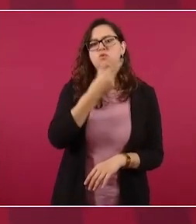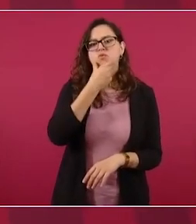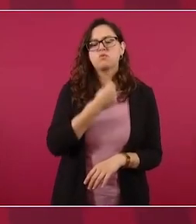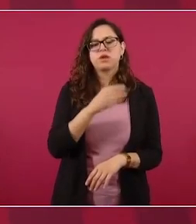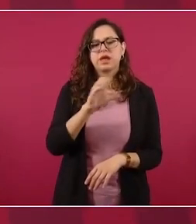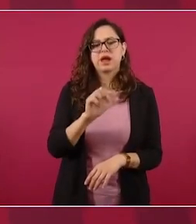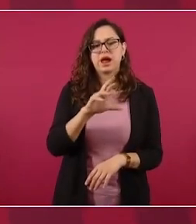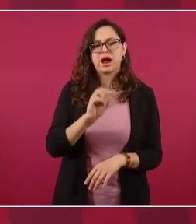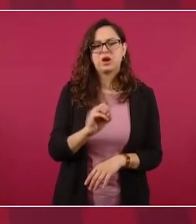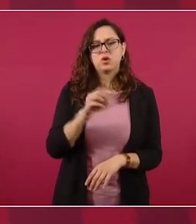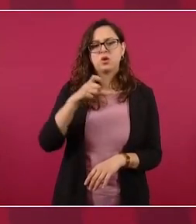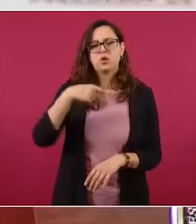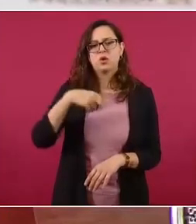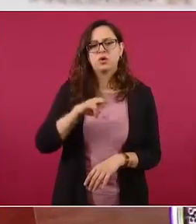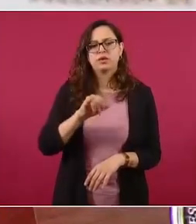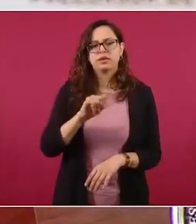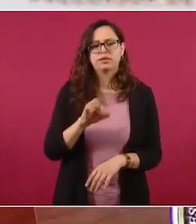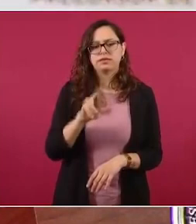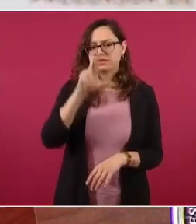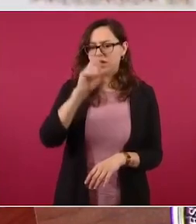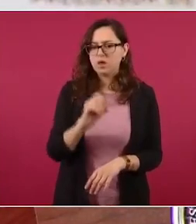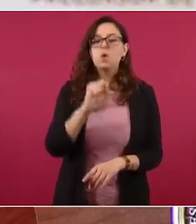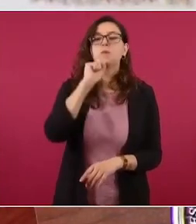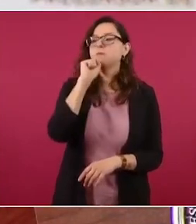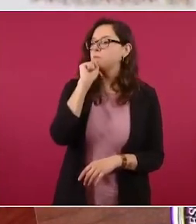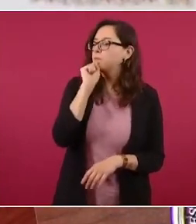Quintero, que fue así,